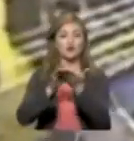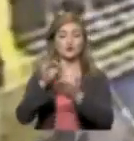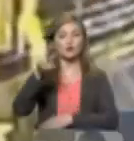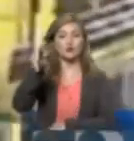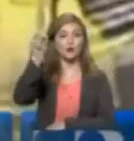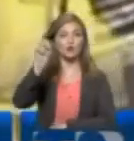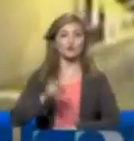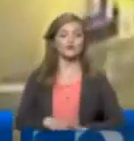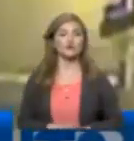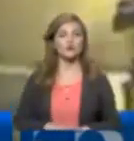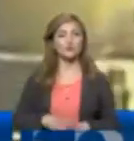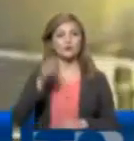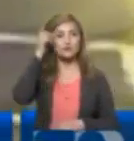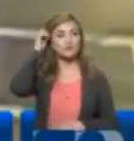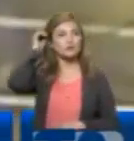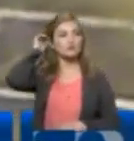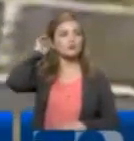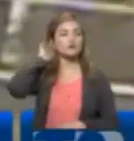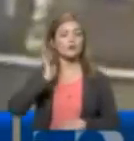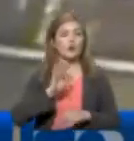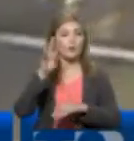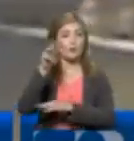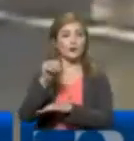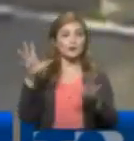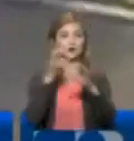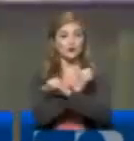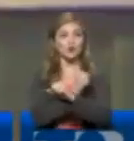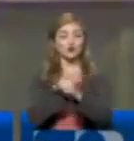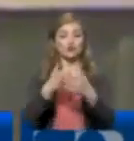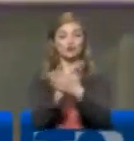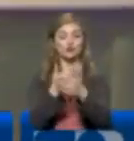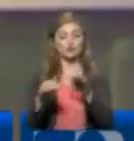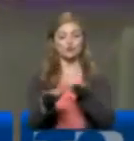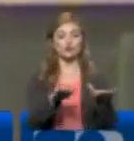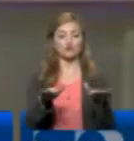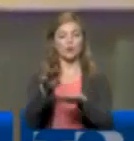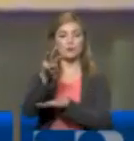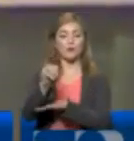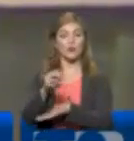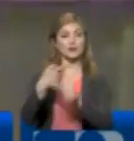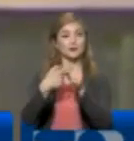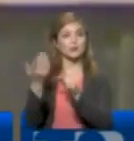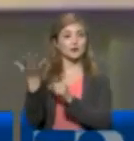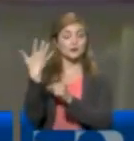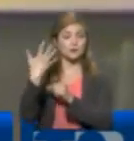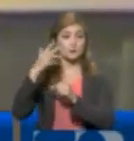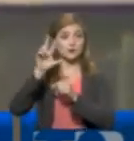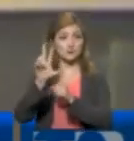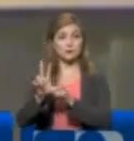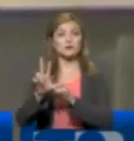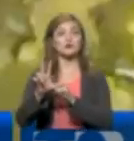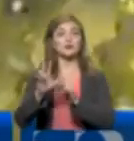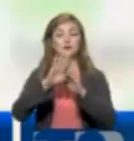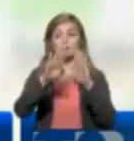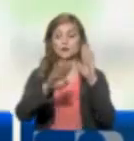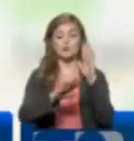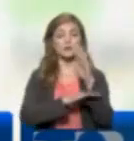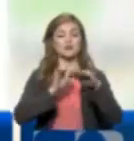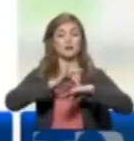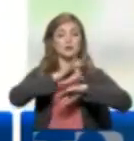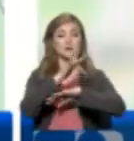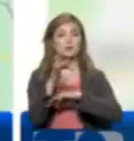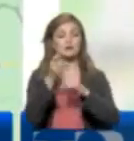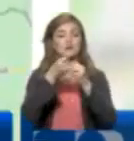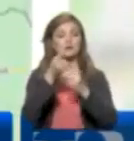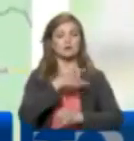Nuevos temblores se sintieron la noche de este martes en Quito. Esto después de haberse registrado otros tres temblores durante el día. El último